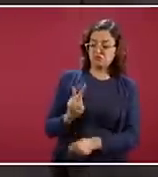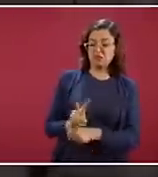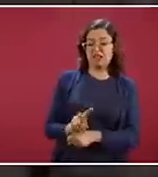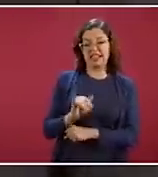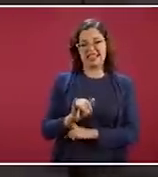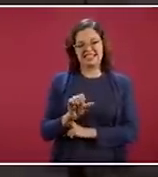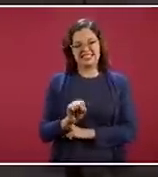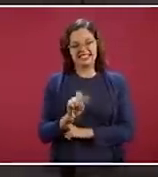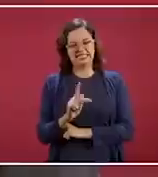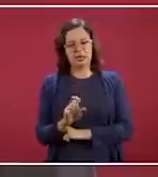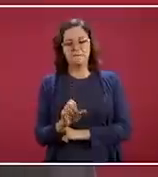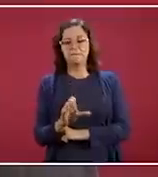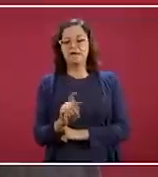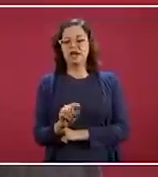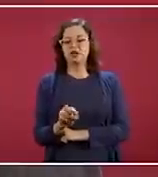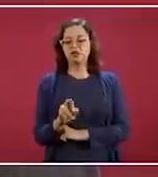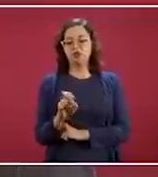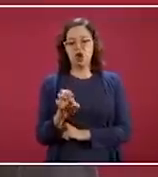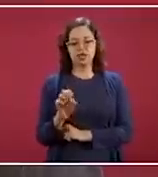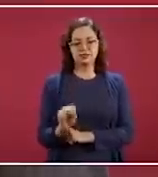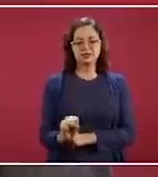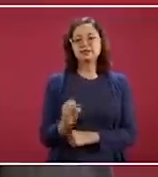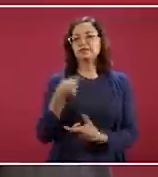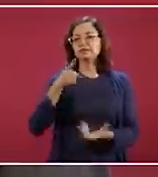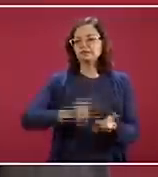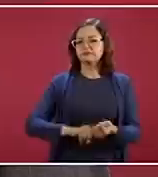en establecimientos comerciales